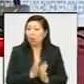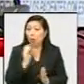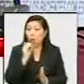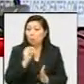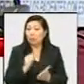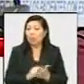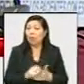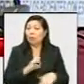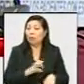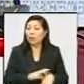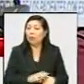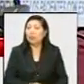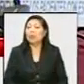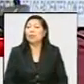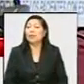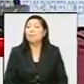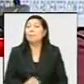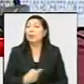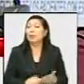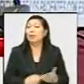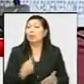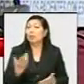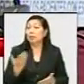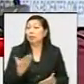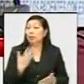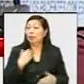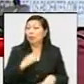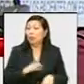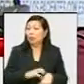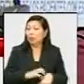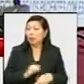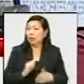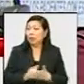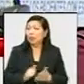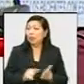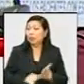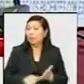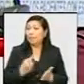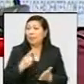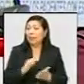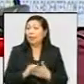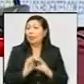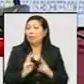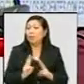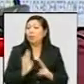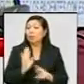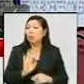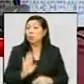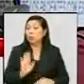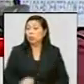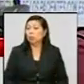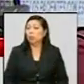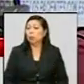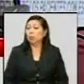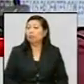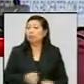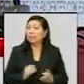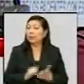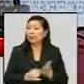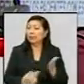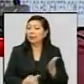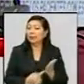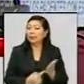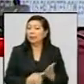de los traumatólogos, porque solo llamó a los neurocirujanos de Revagliati para ver sus especificaciones